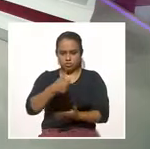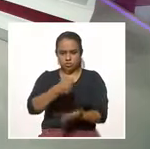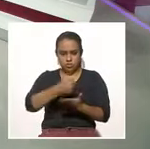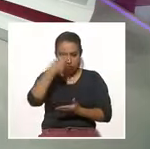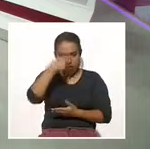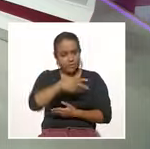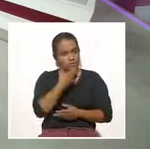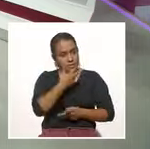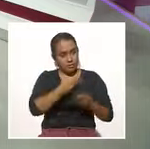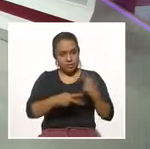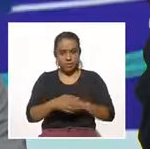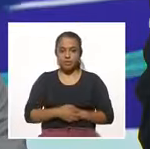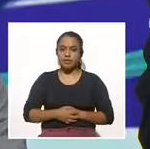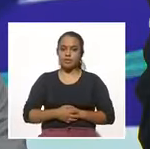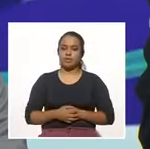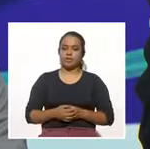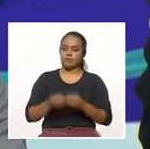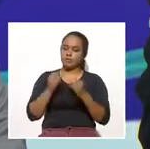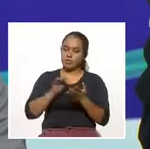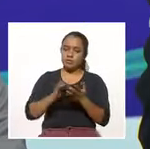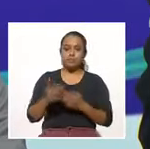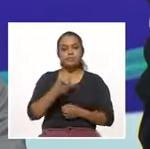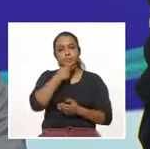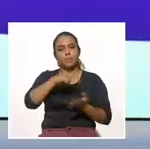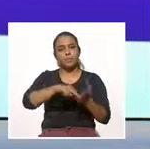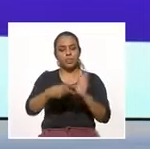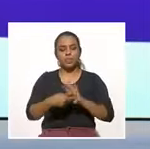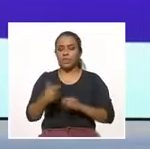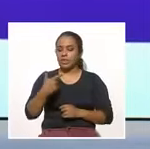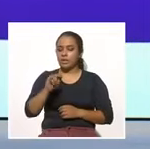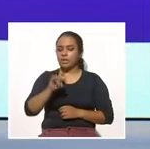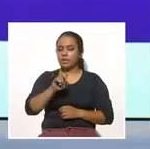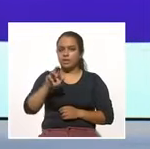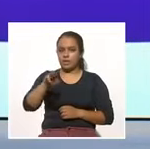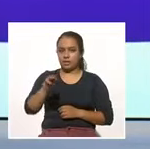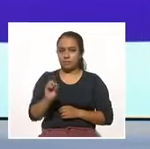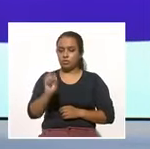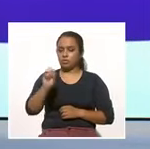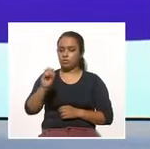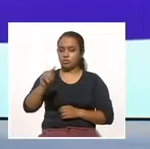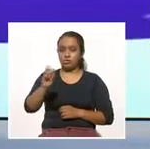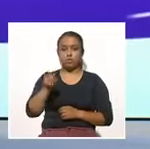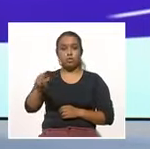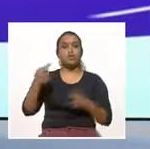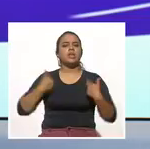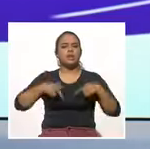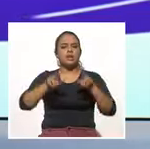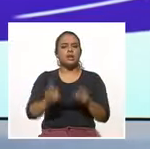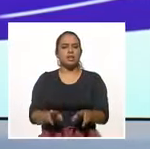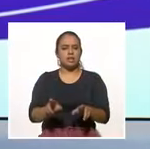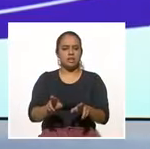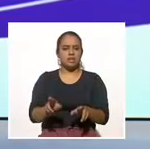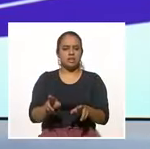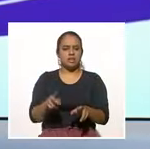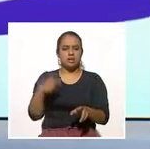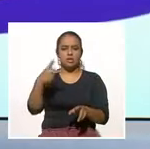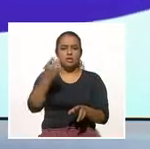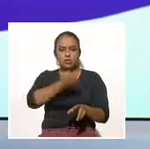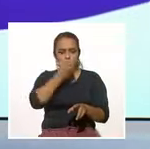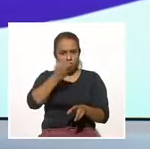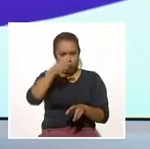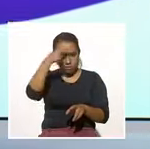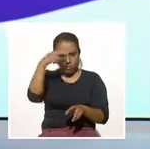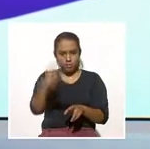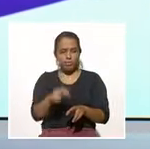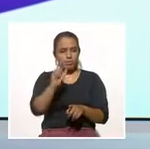México. Bienvenido. Muchísimas Rodrigo, gracias, muchas gracias. El ingeniero Guillermo Soto Rojas, él es representante del Colegio